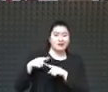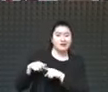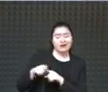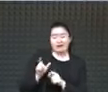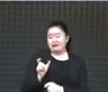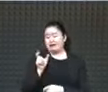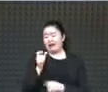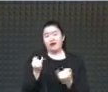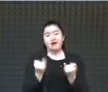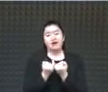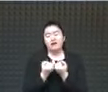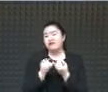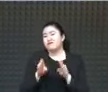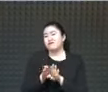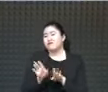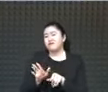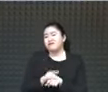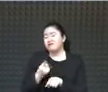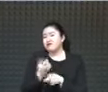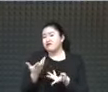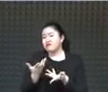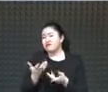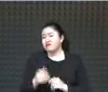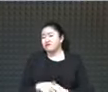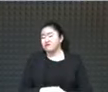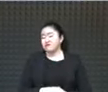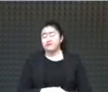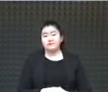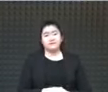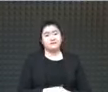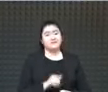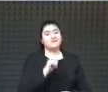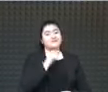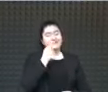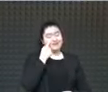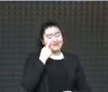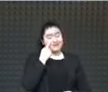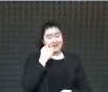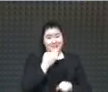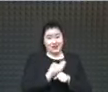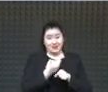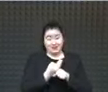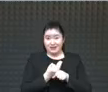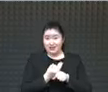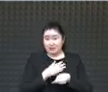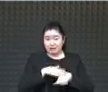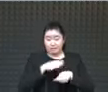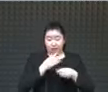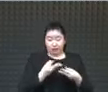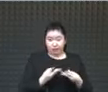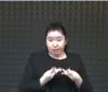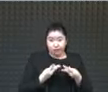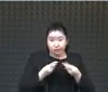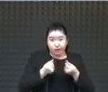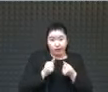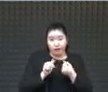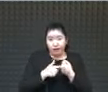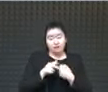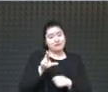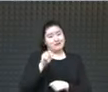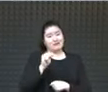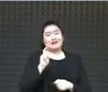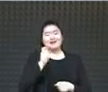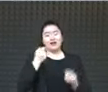indica. Sí, primero no va a representar ningún gasto adicional. Es decir, los chalecos y